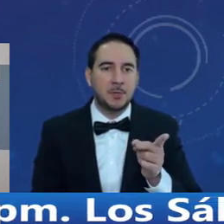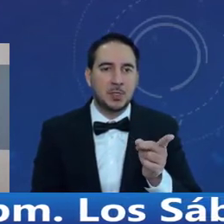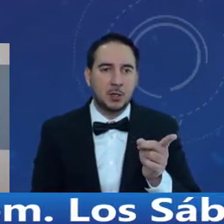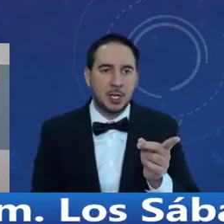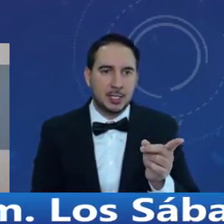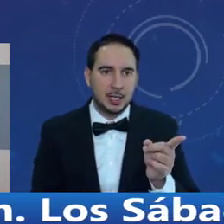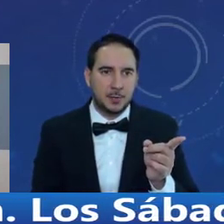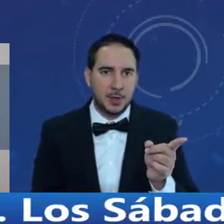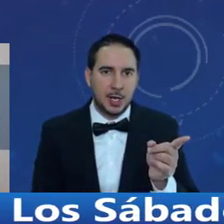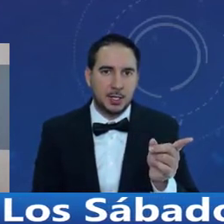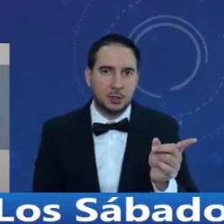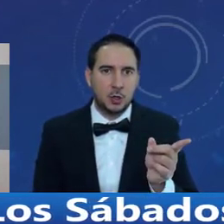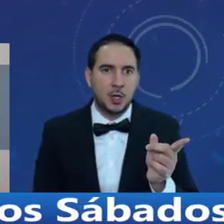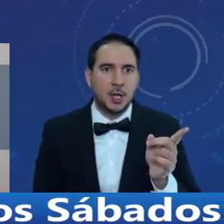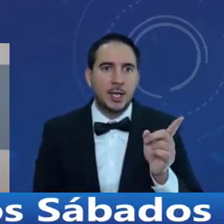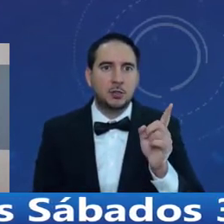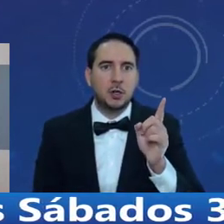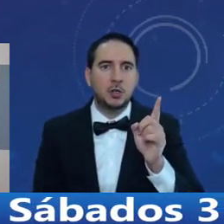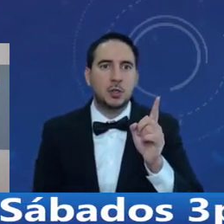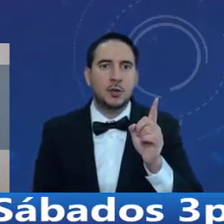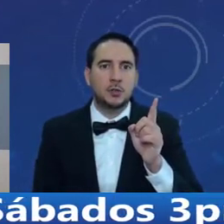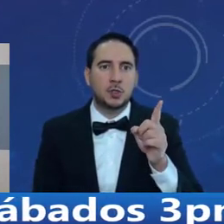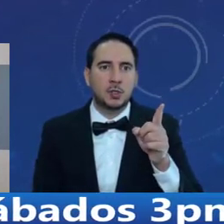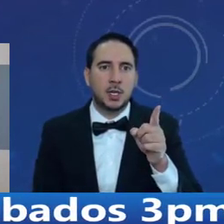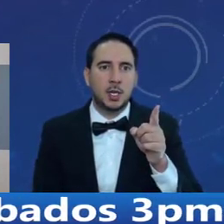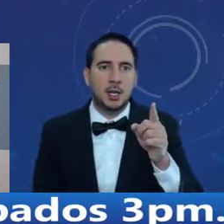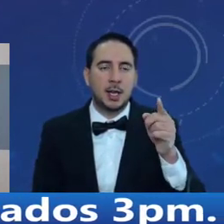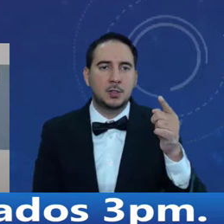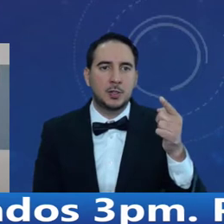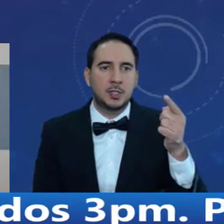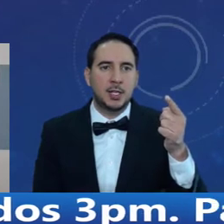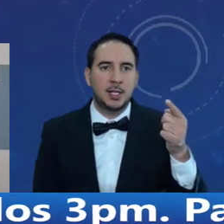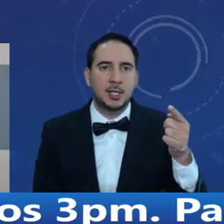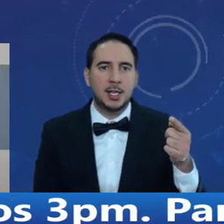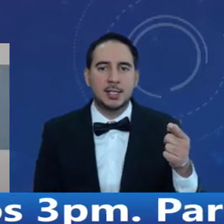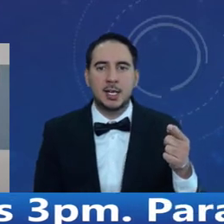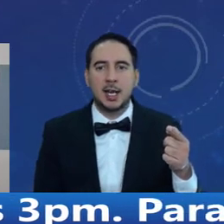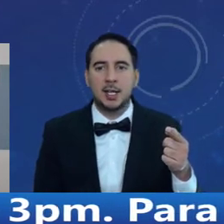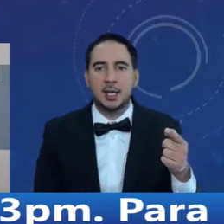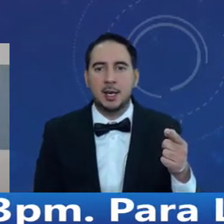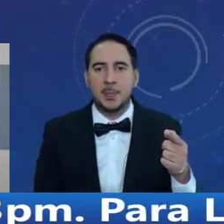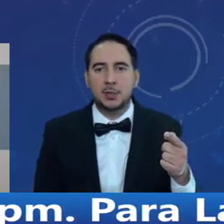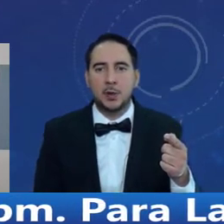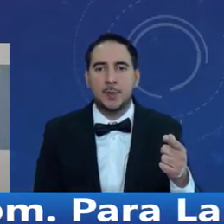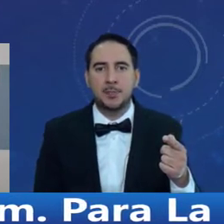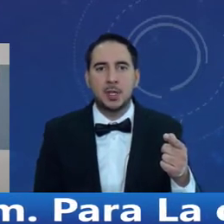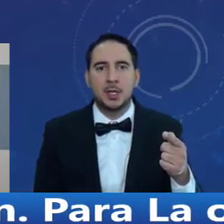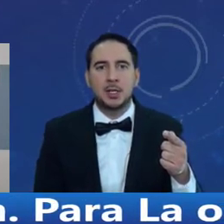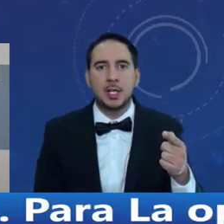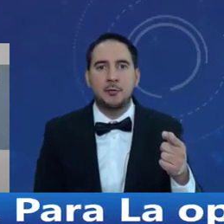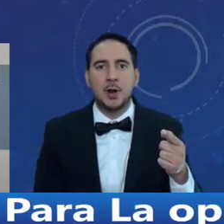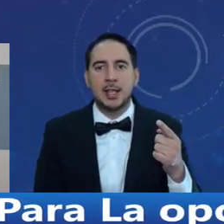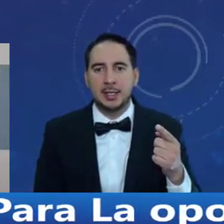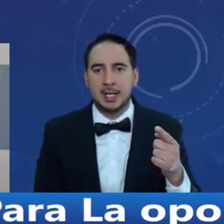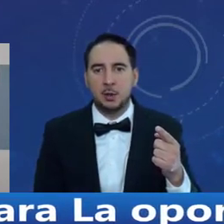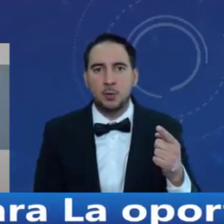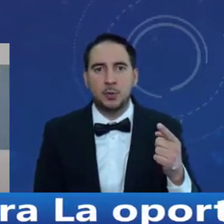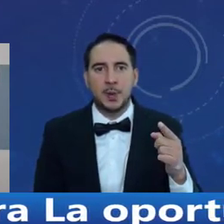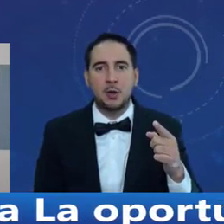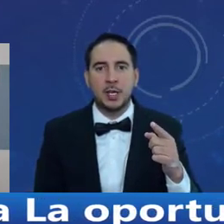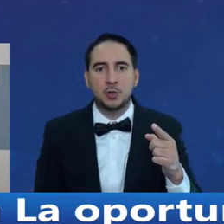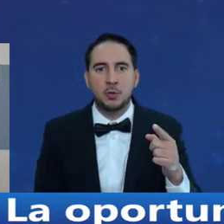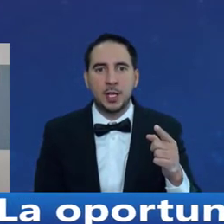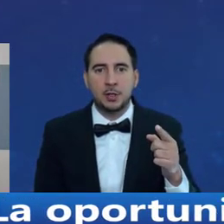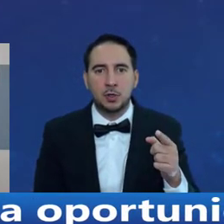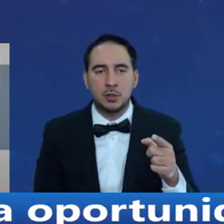Nevada sí lo tienes que hacer. Fíjate, fíjate, son los solicitantes que tiene que hacer la persona fuera del estado,